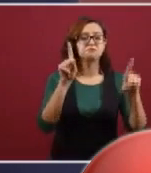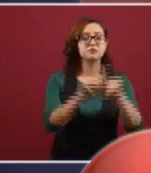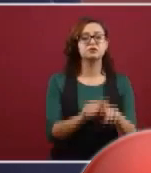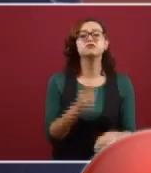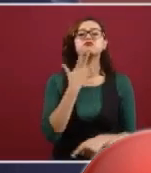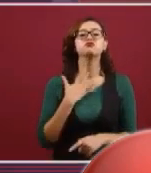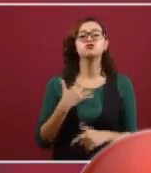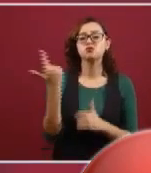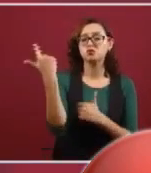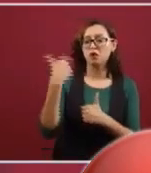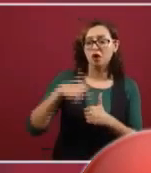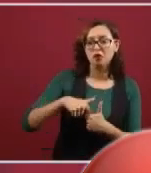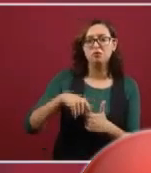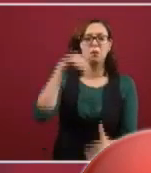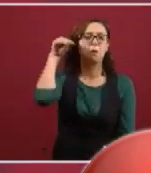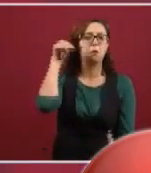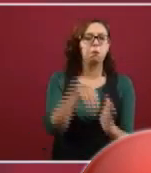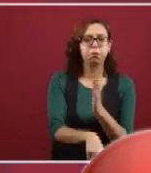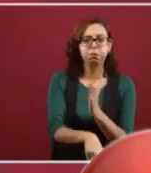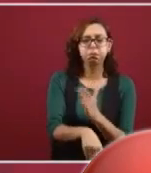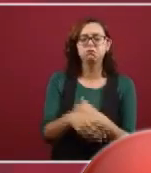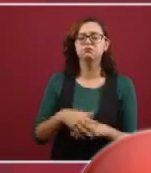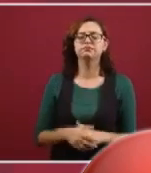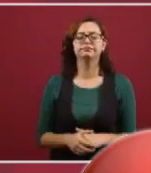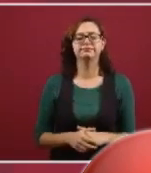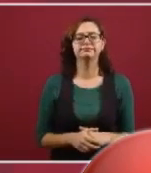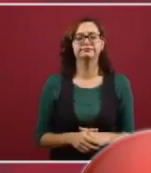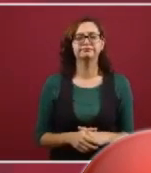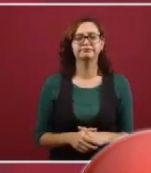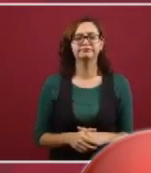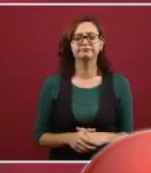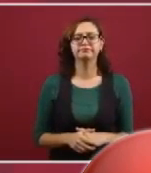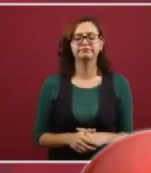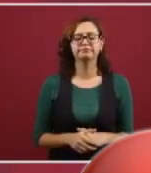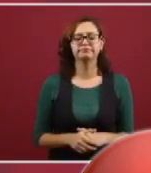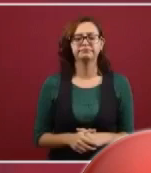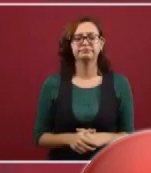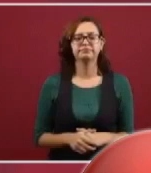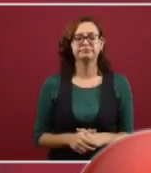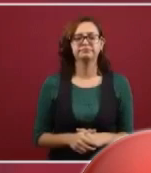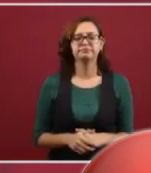gasolinas y se terminó de arruinar